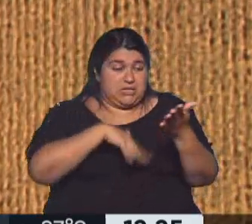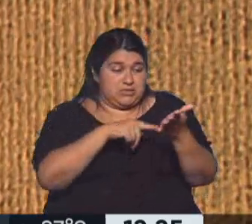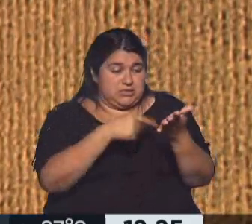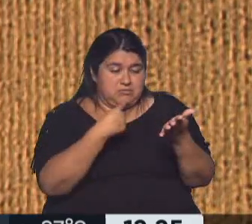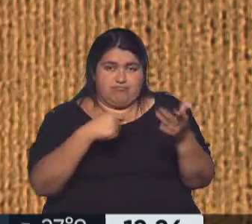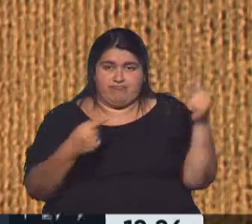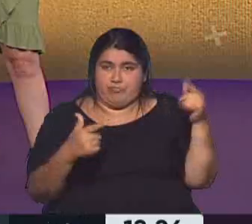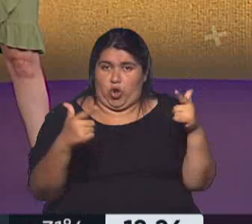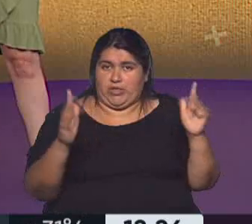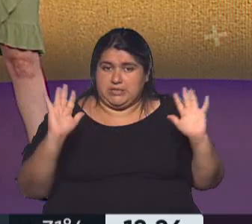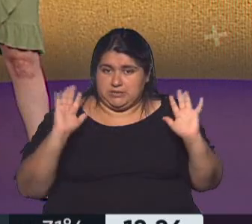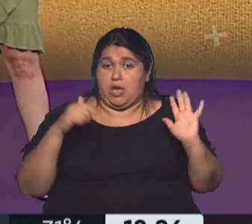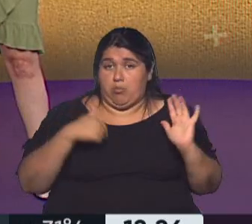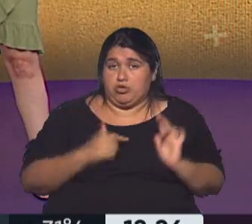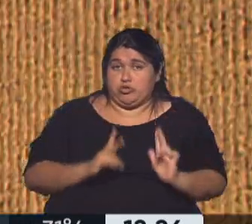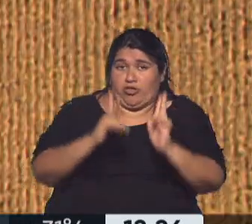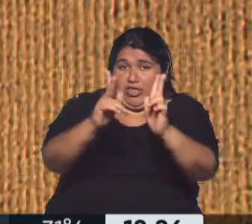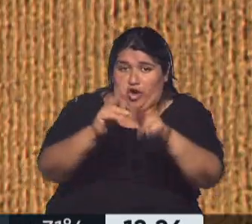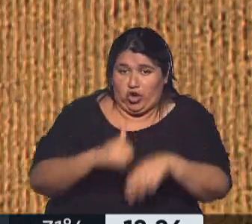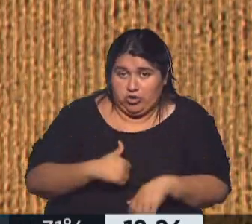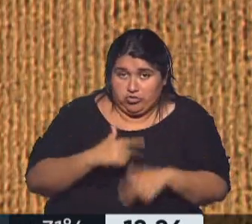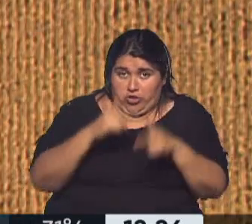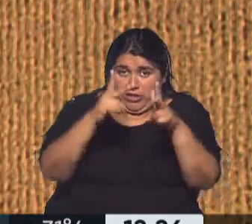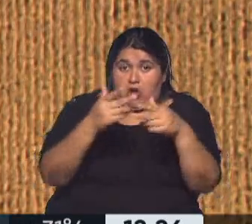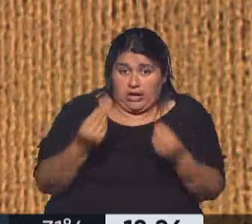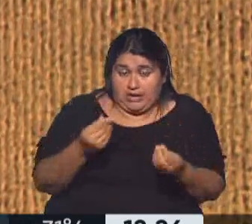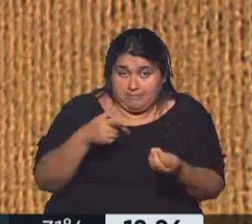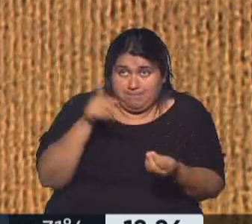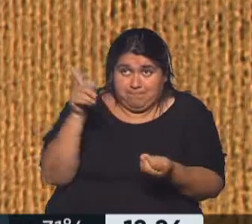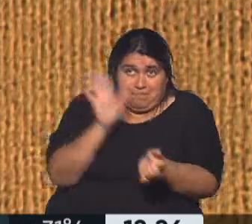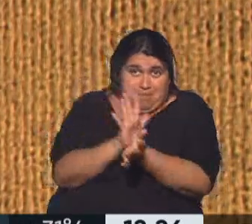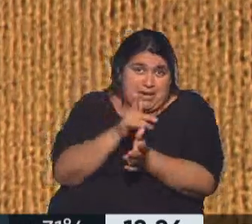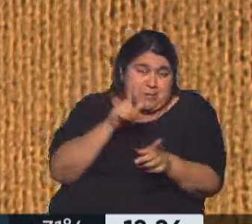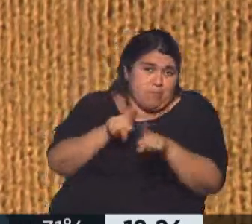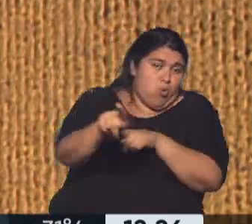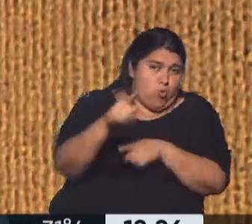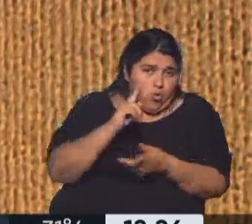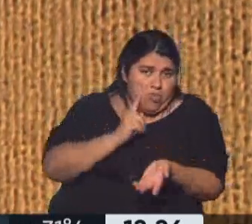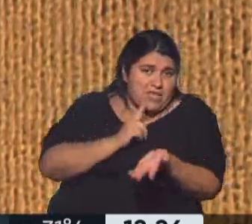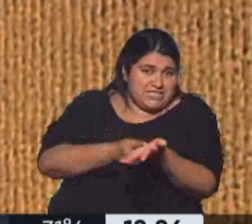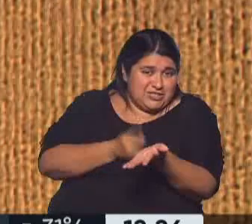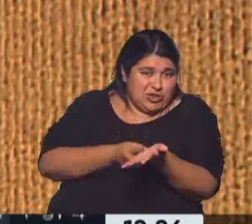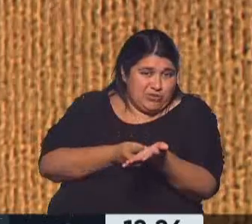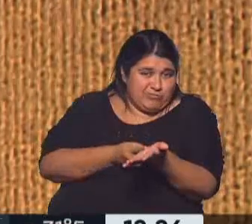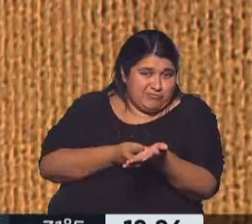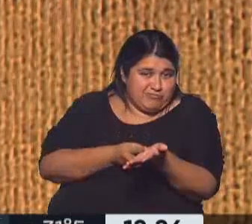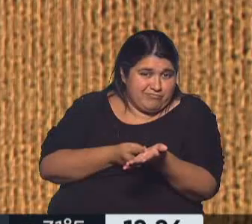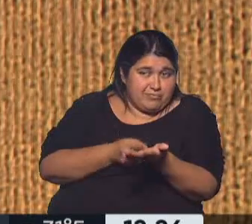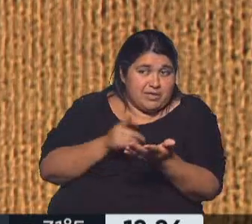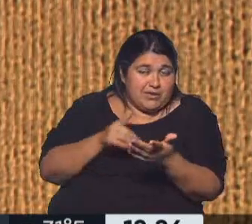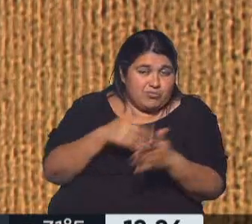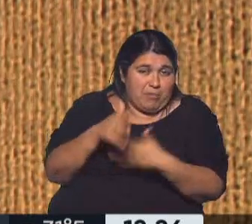responde. Por eso se lo respondo yo. Efectivamente hubo una decisión que fue al margen del análisis macroeconómico, que fue